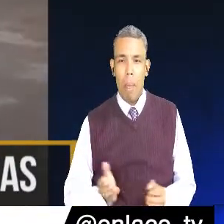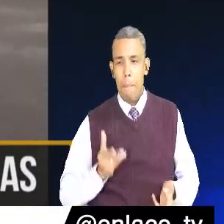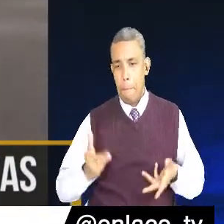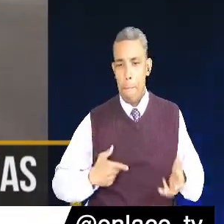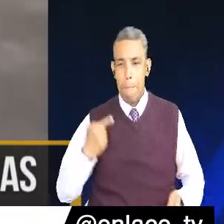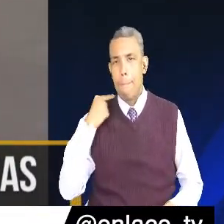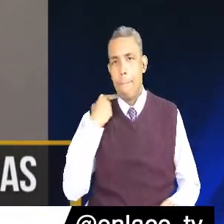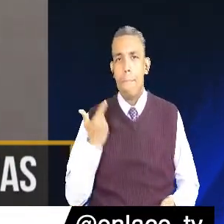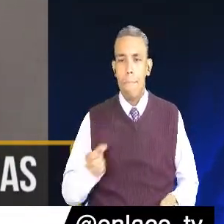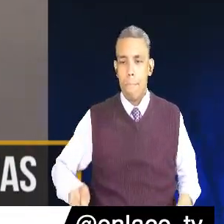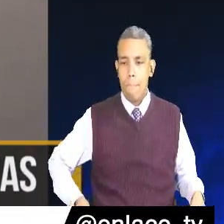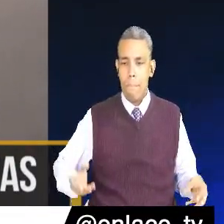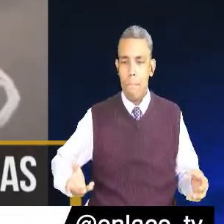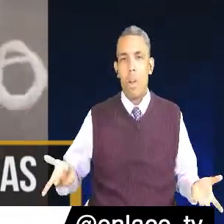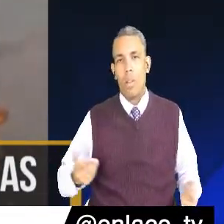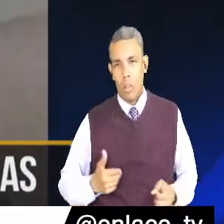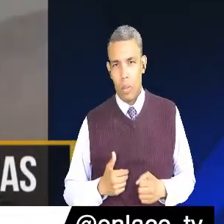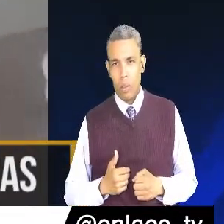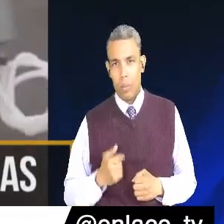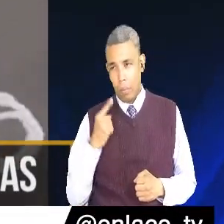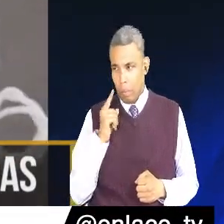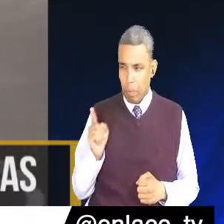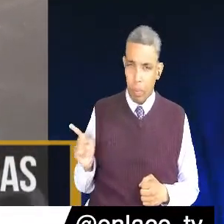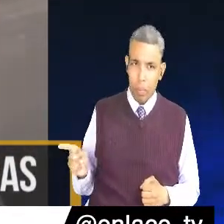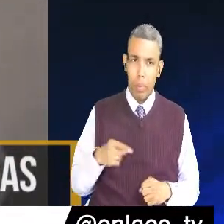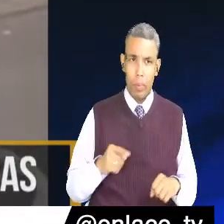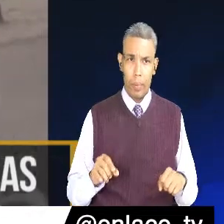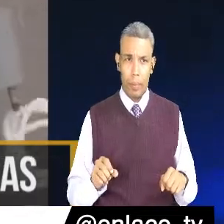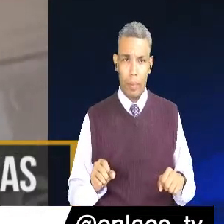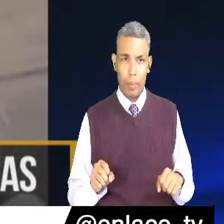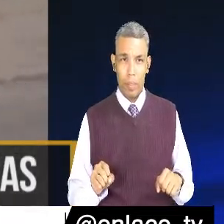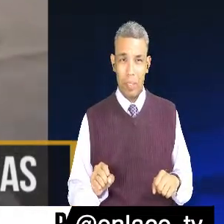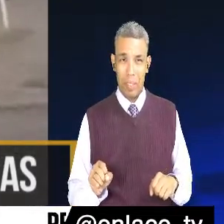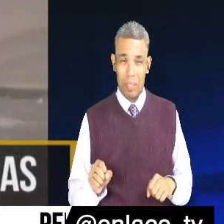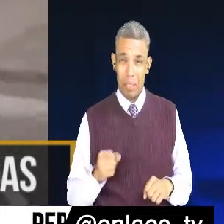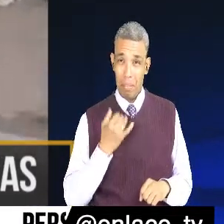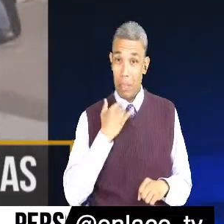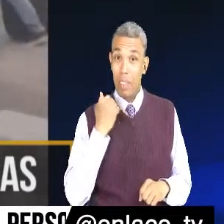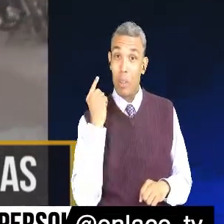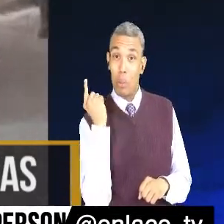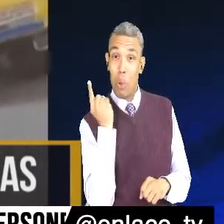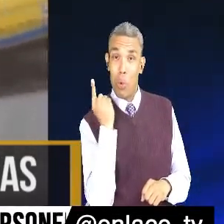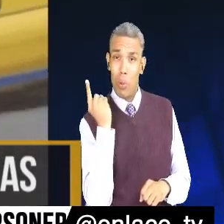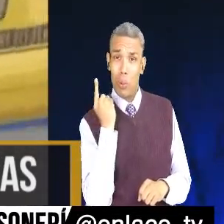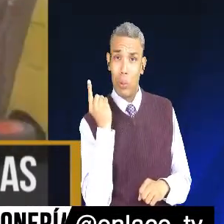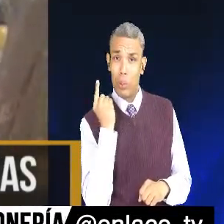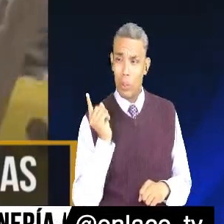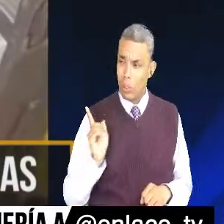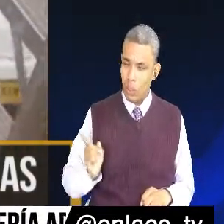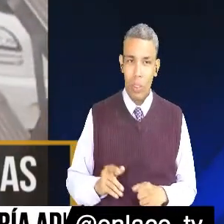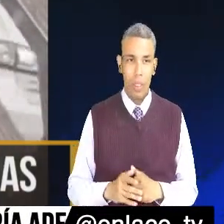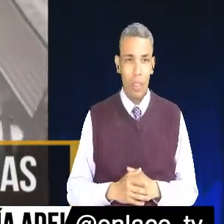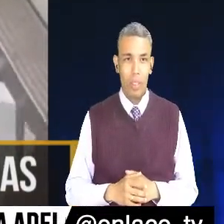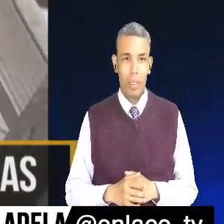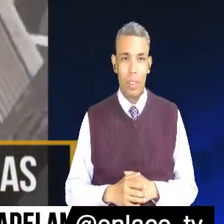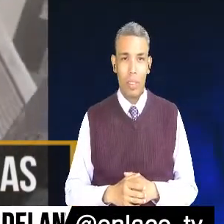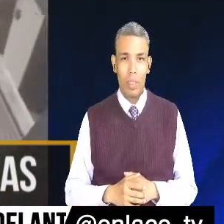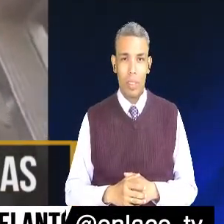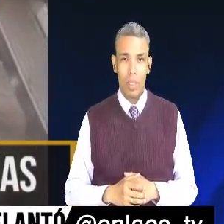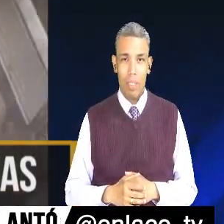Cerramos con el riesgo que representa el conductor de esta motocicleta, quien solo, a bordo de su vehículo, transporta como sea